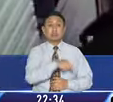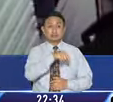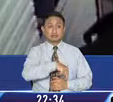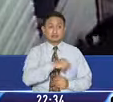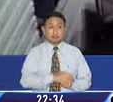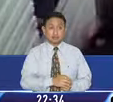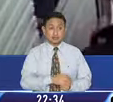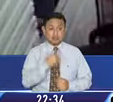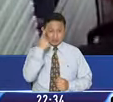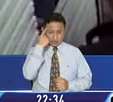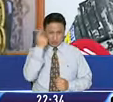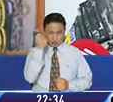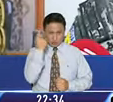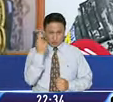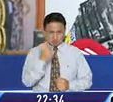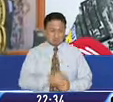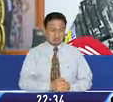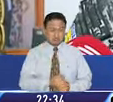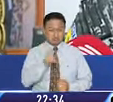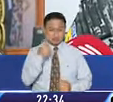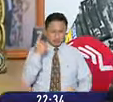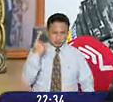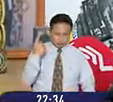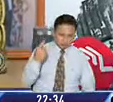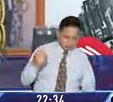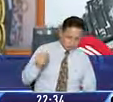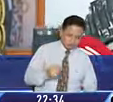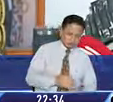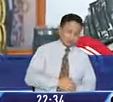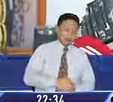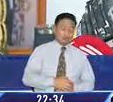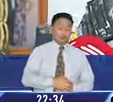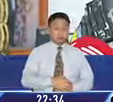en sus 5 sentidos. Esta persona presentaba halitosis